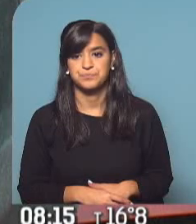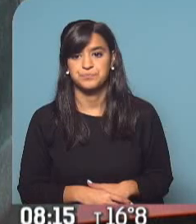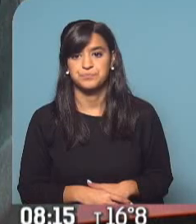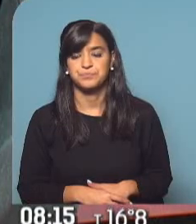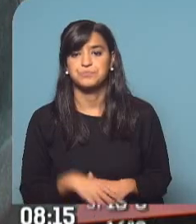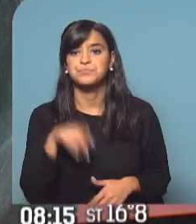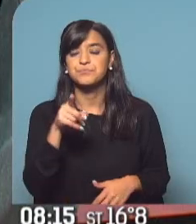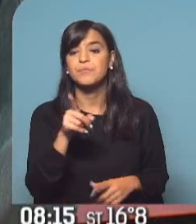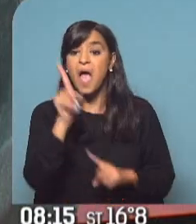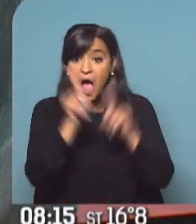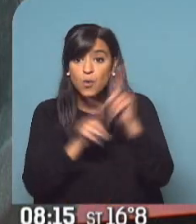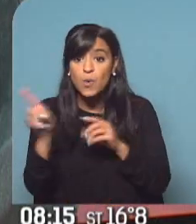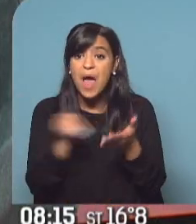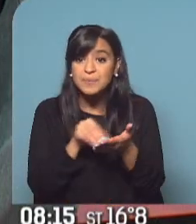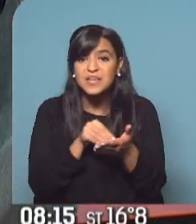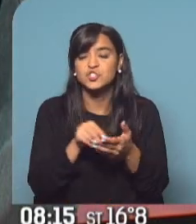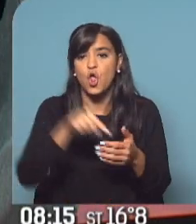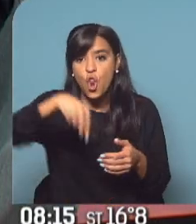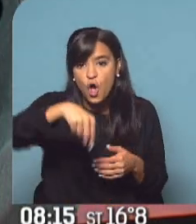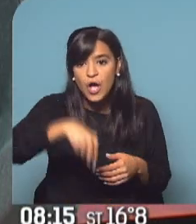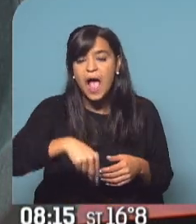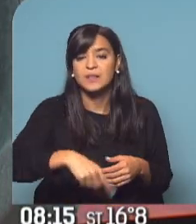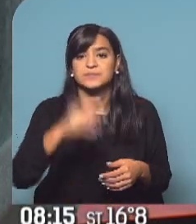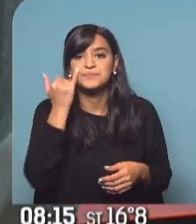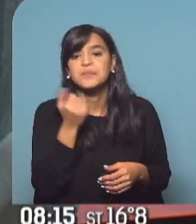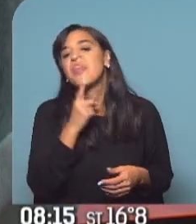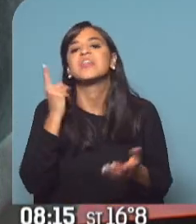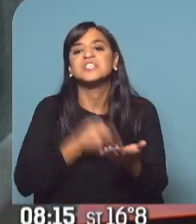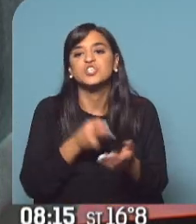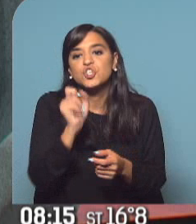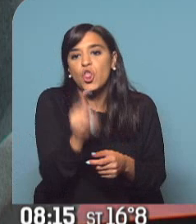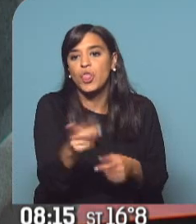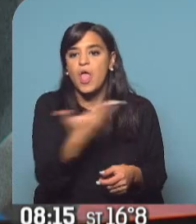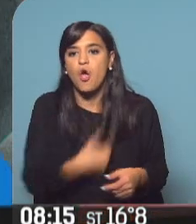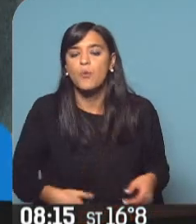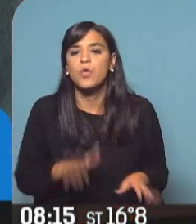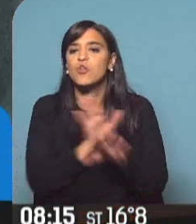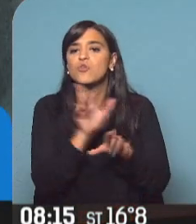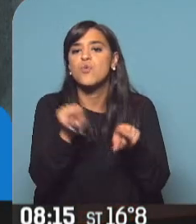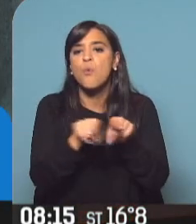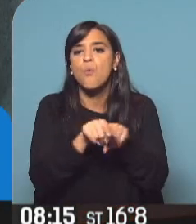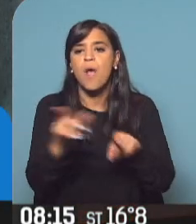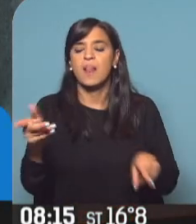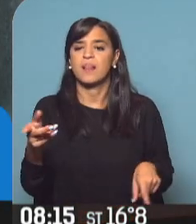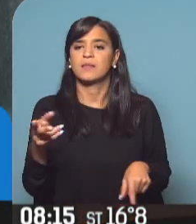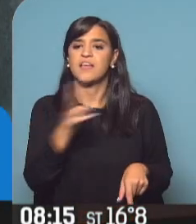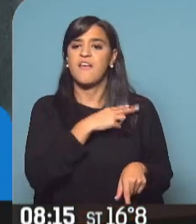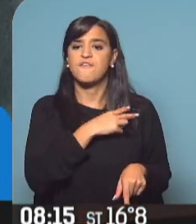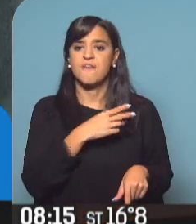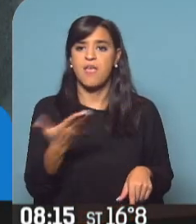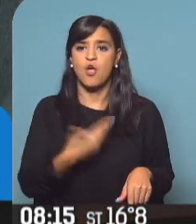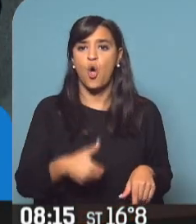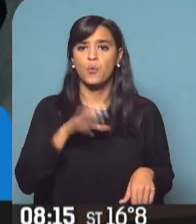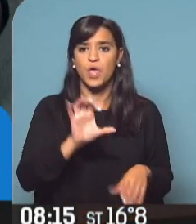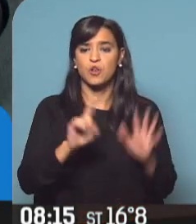en algunas administraciones locales se plegaron a las decisiones del gobierno como el jefe gobierno porteño que decidió ir